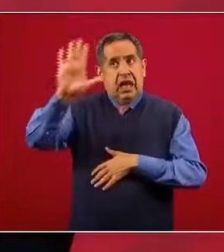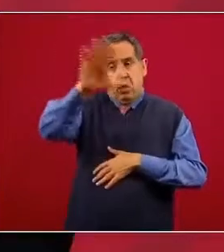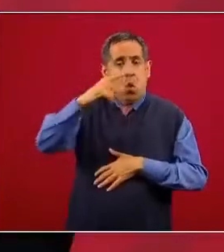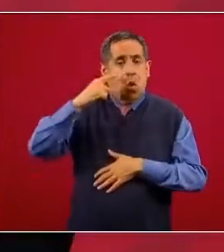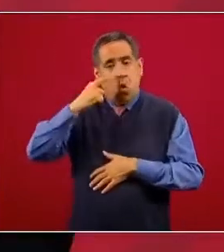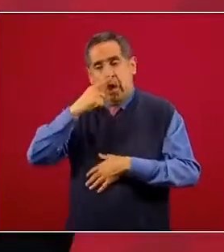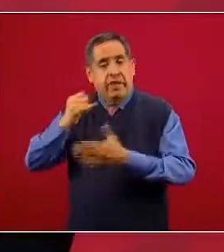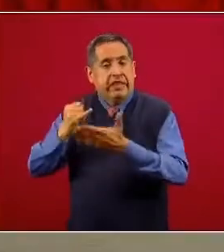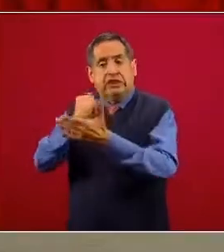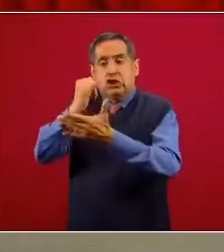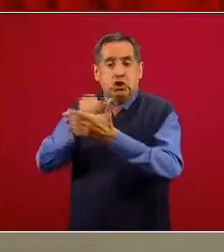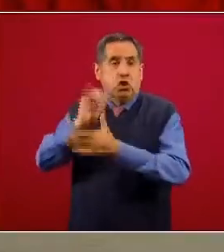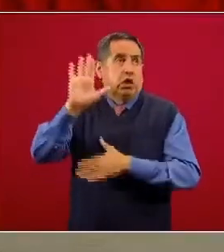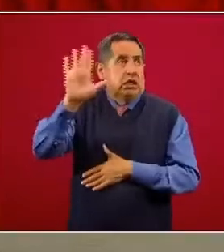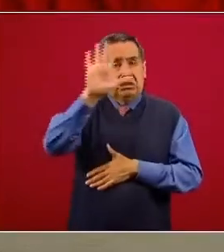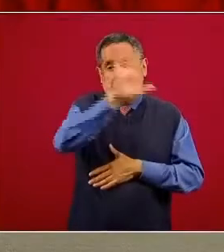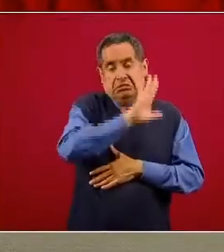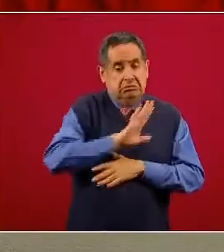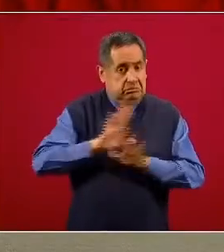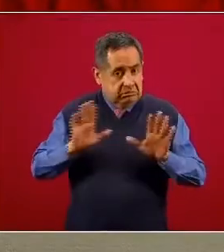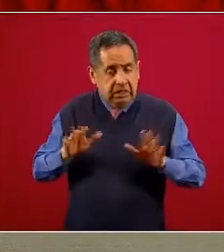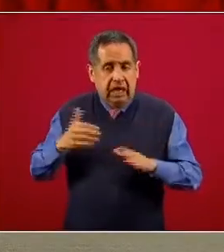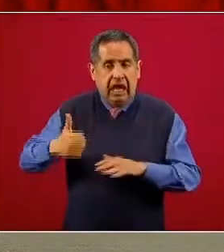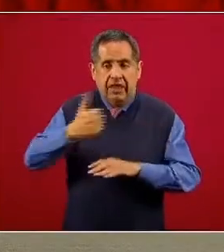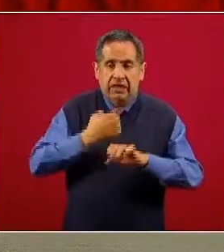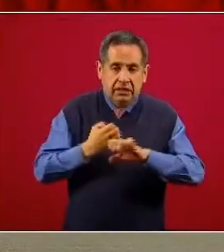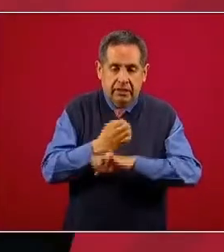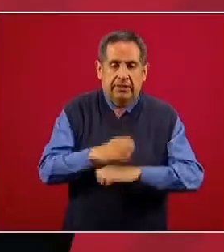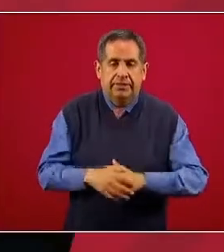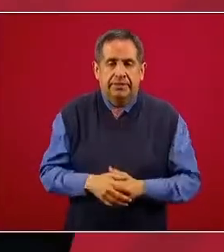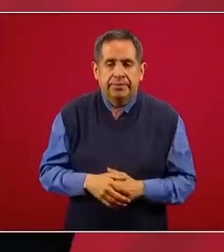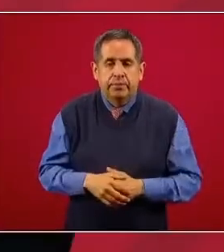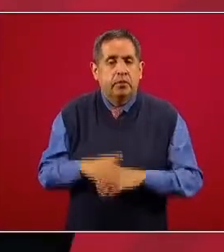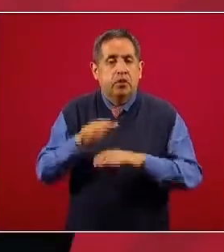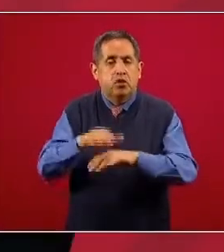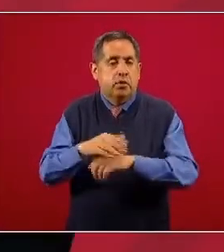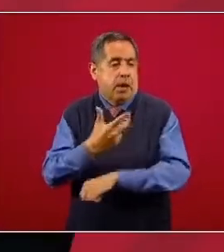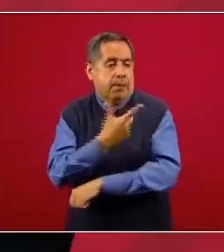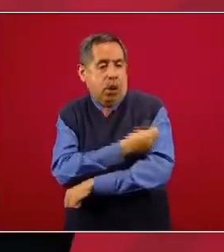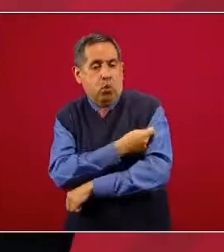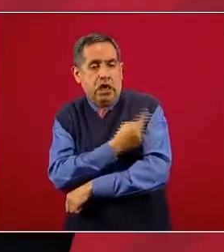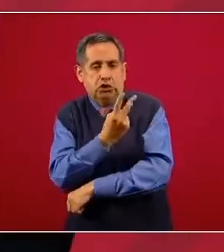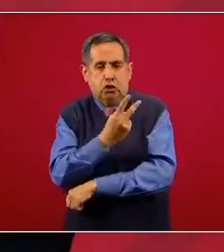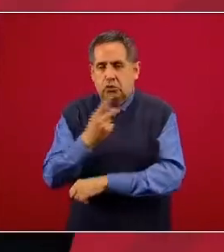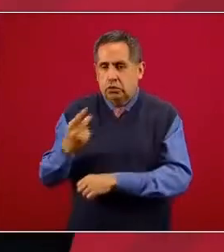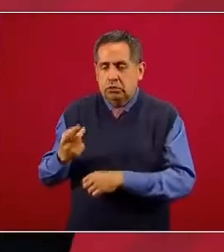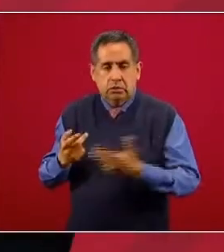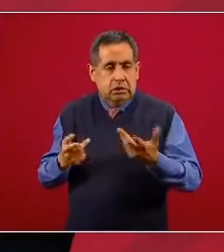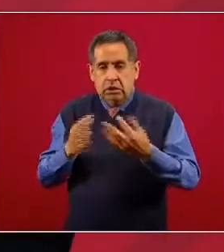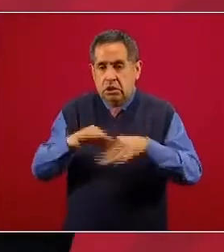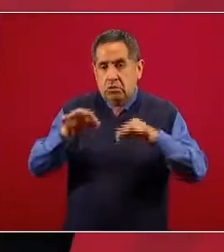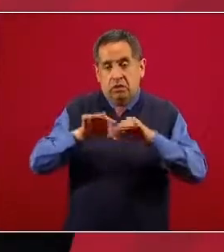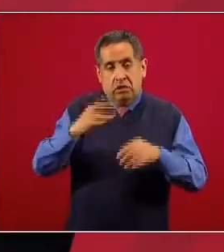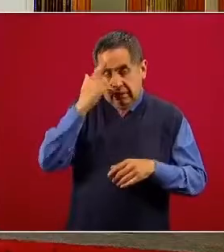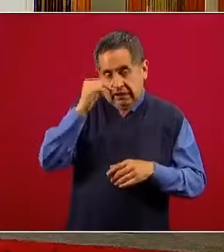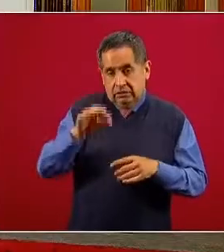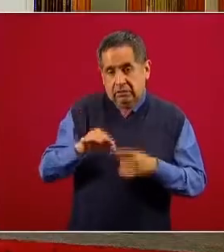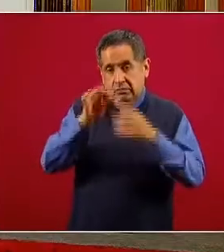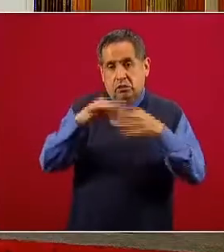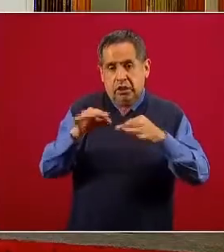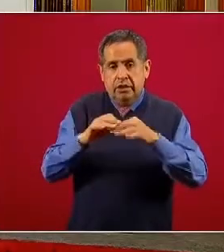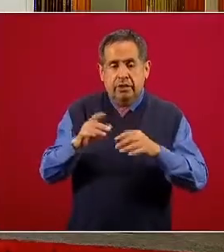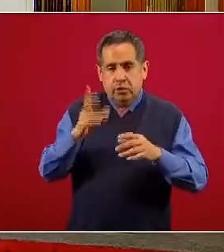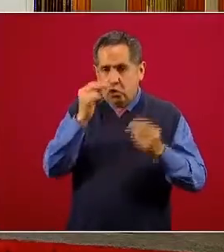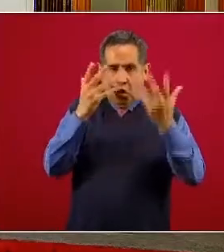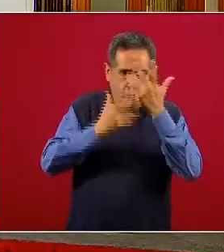tomando las decisiones específicas de cada estado. Sobre las dos vacunas, es muy relevante lo que usted pregunta, para